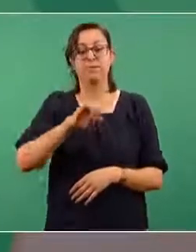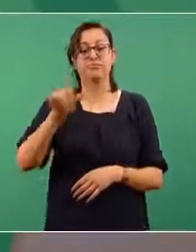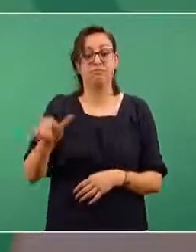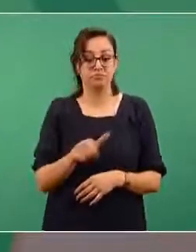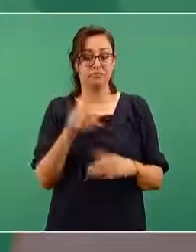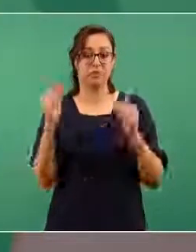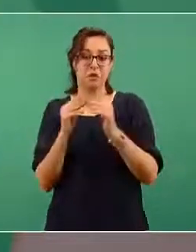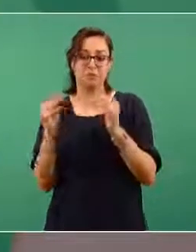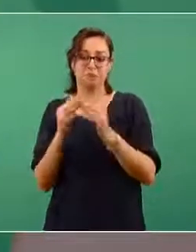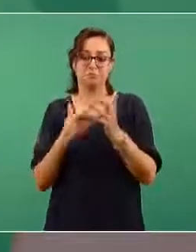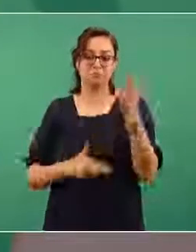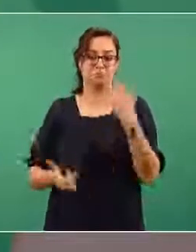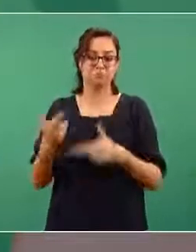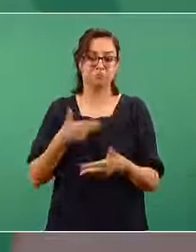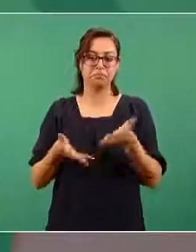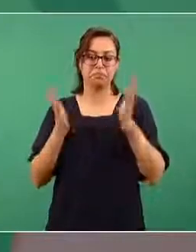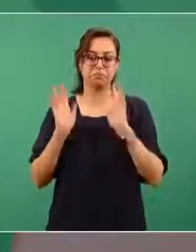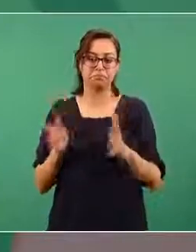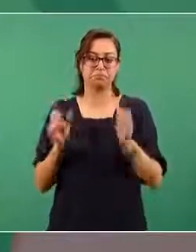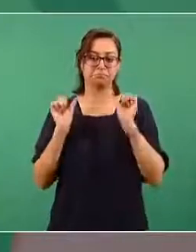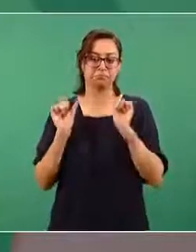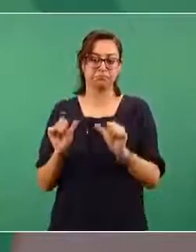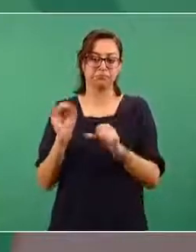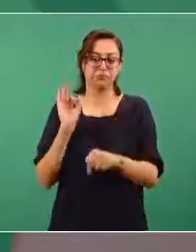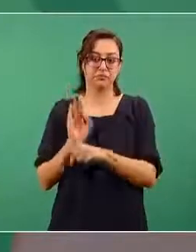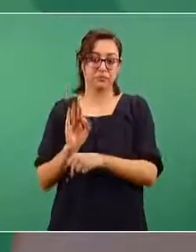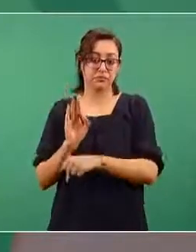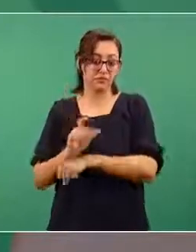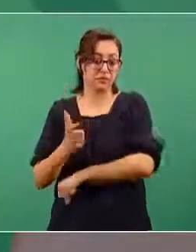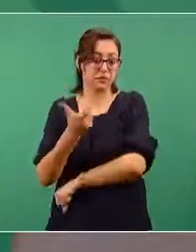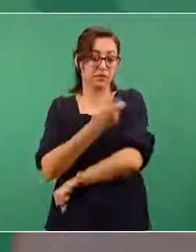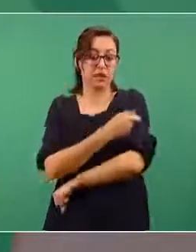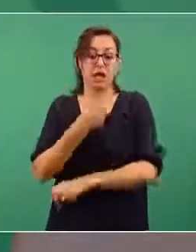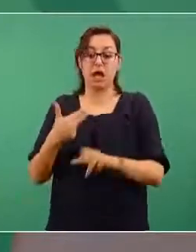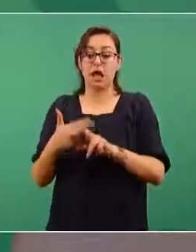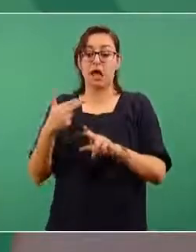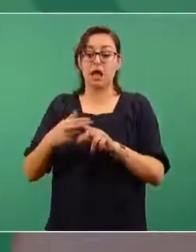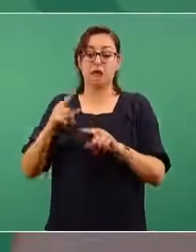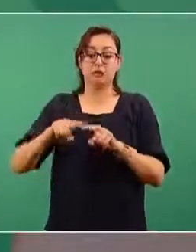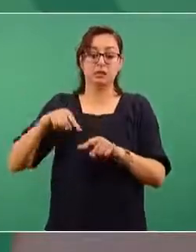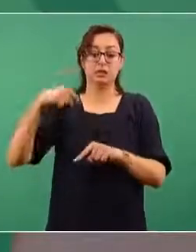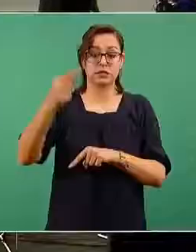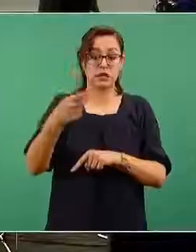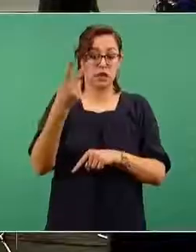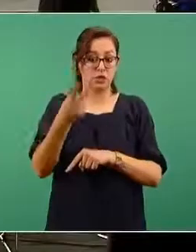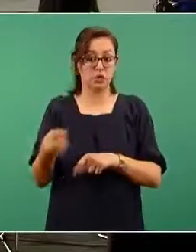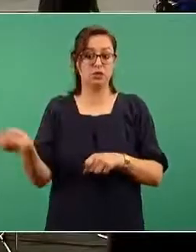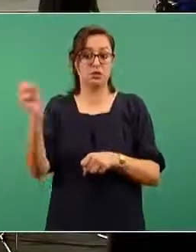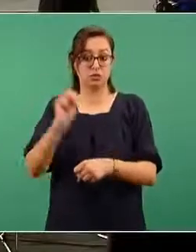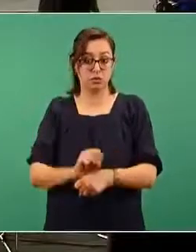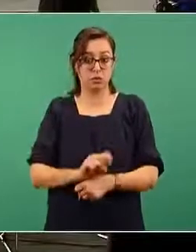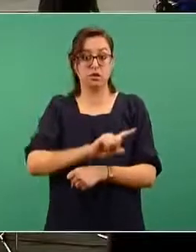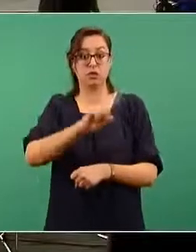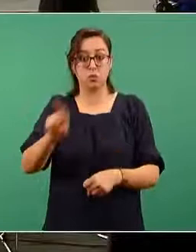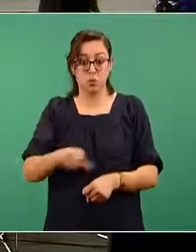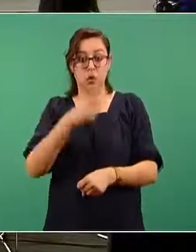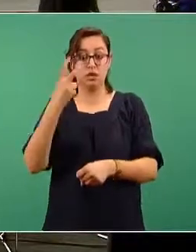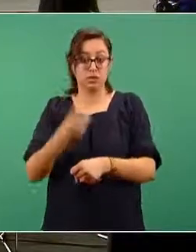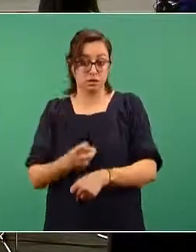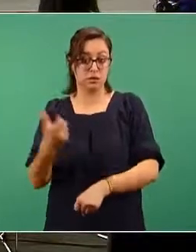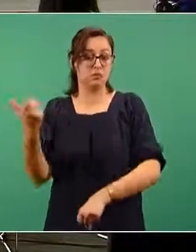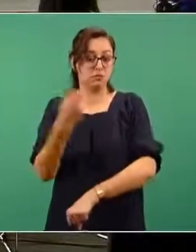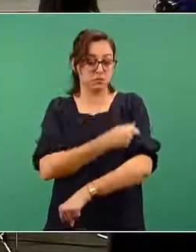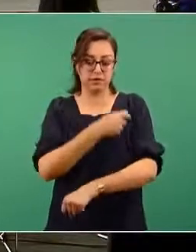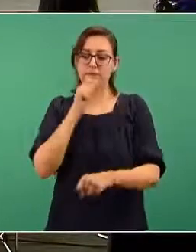nueva protección que va a empezarle a dar protección 2 semanas después. Y cuando reciba su segunda dosis, 2